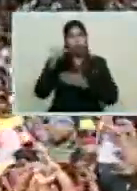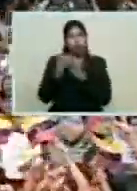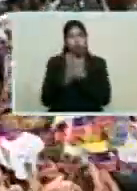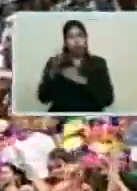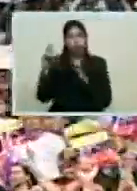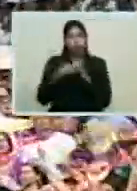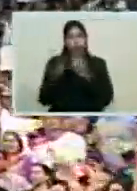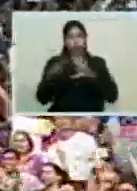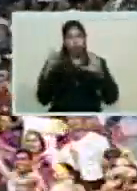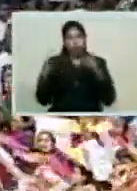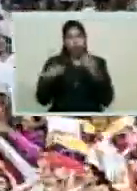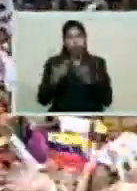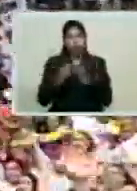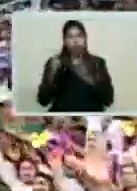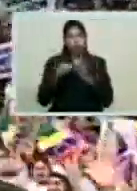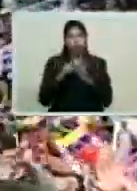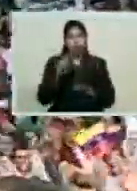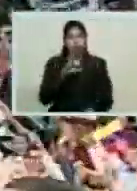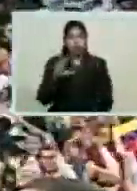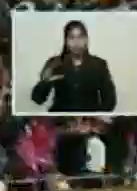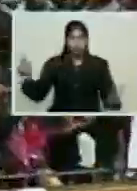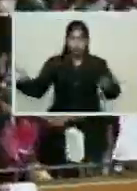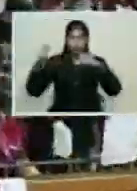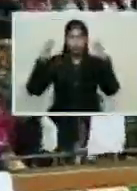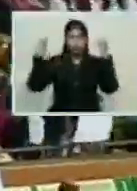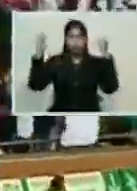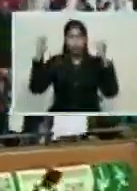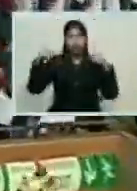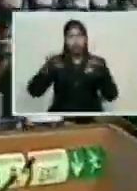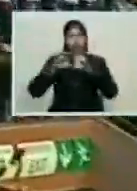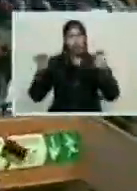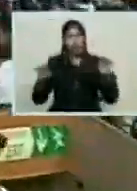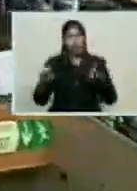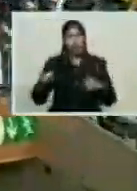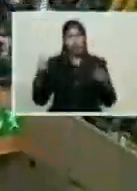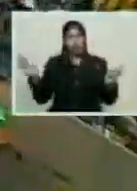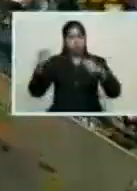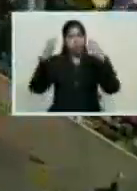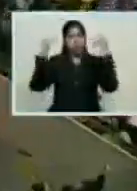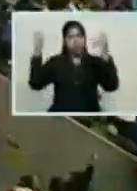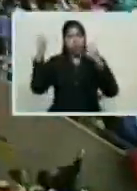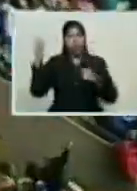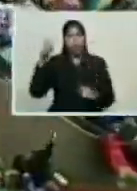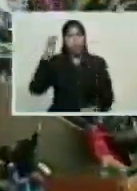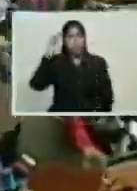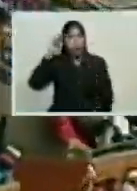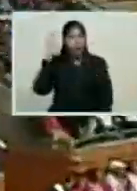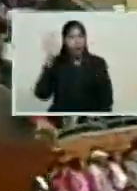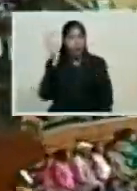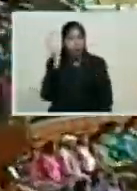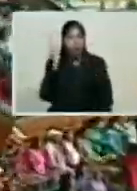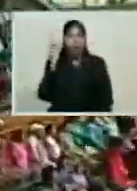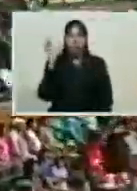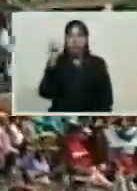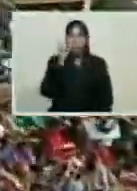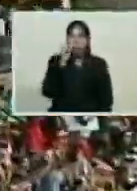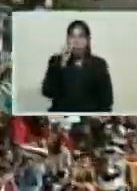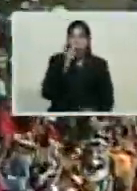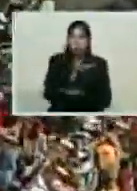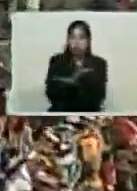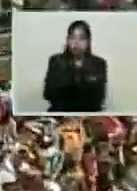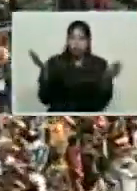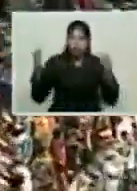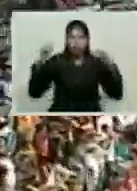el magisterio de Venezuela! ¡Que vivan las maestras! ¡Que vivan los